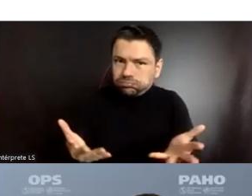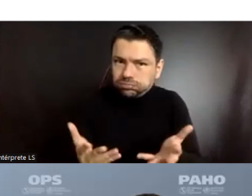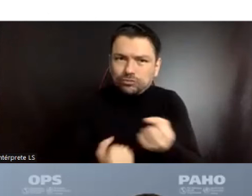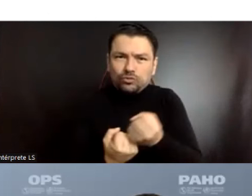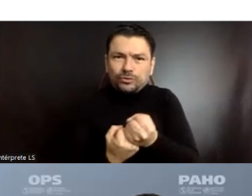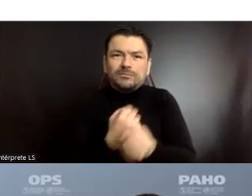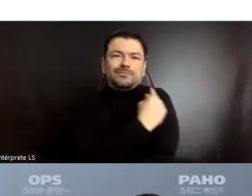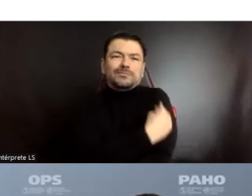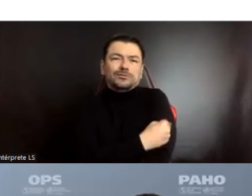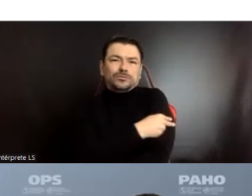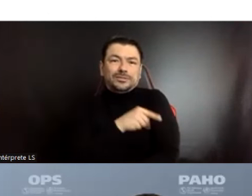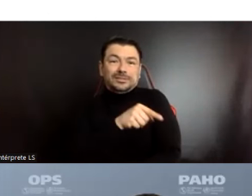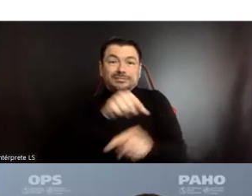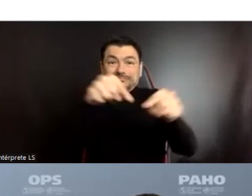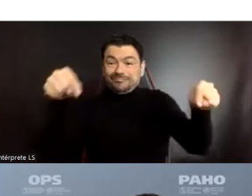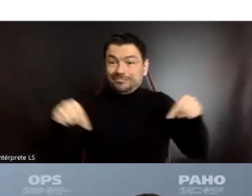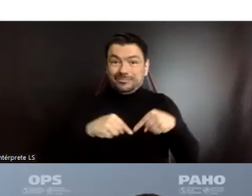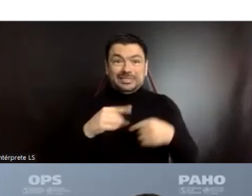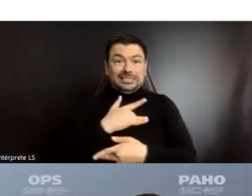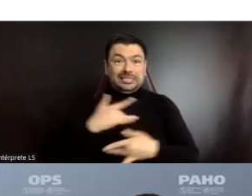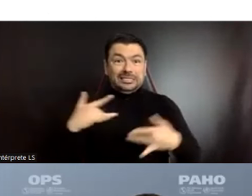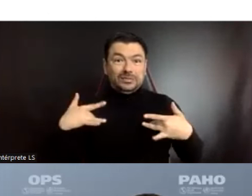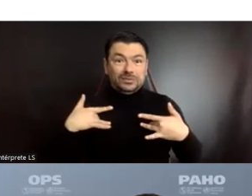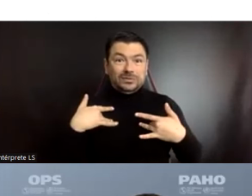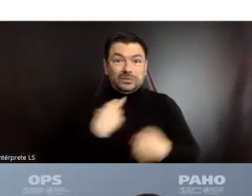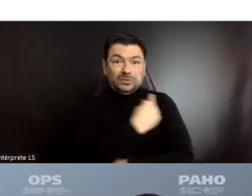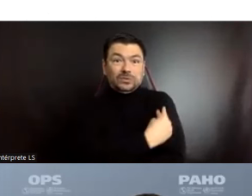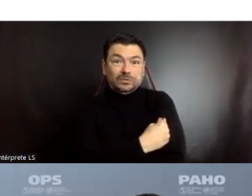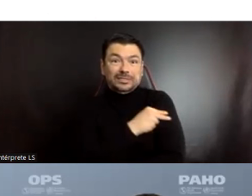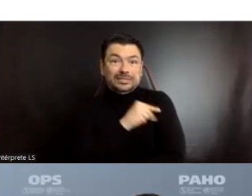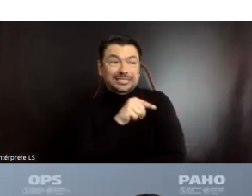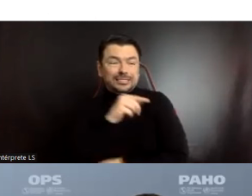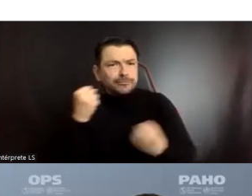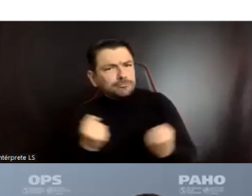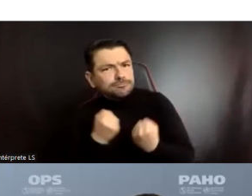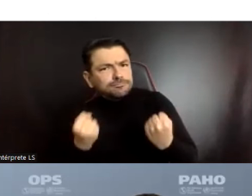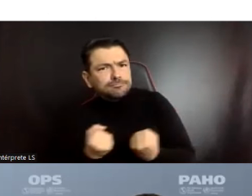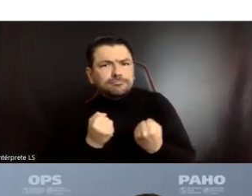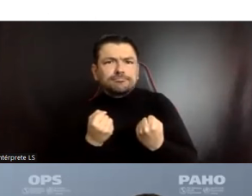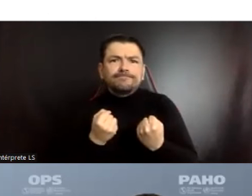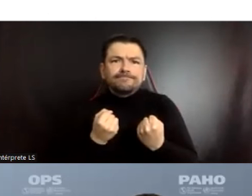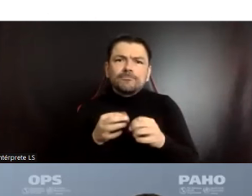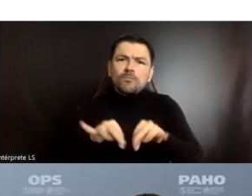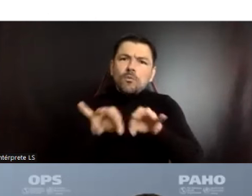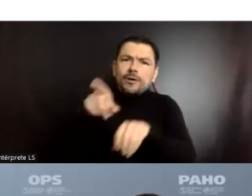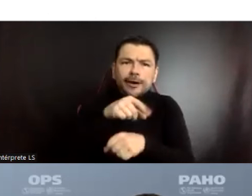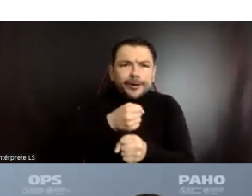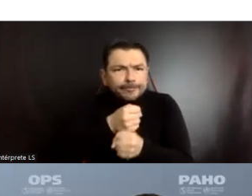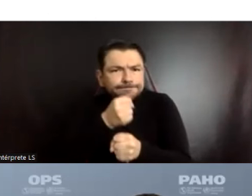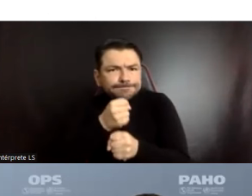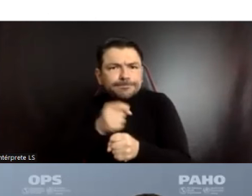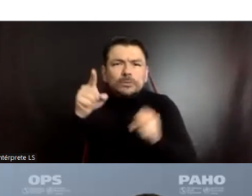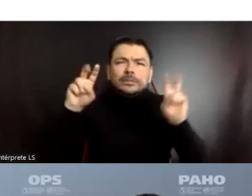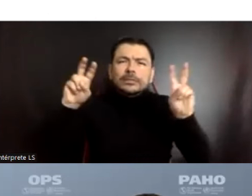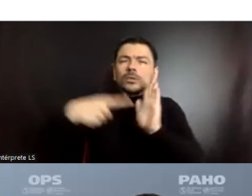salud han creado y están operando con una cosa tan simple como el acceso